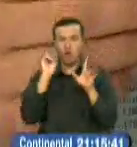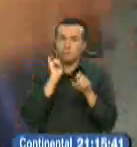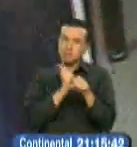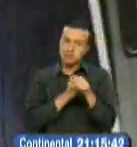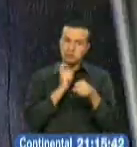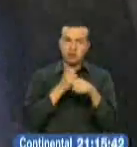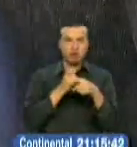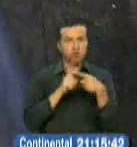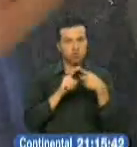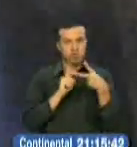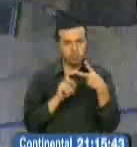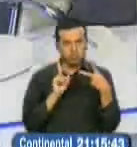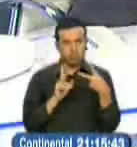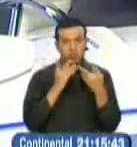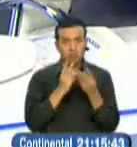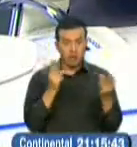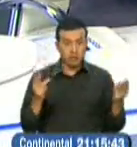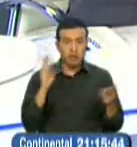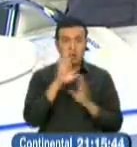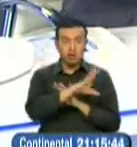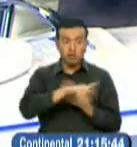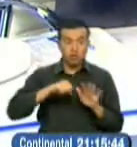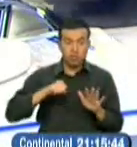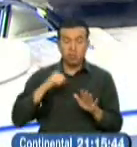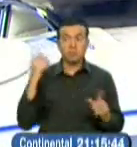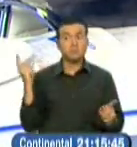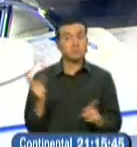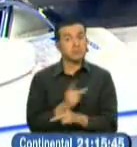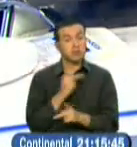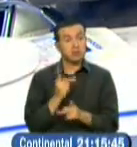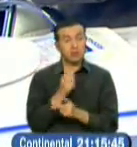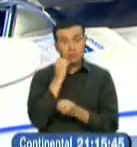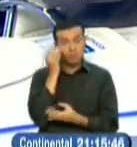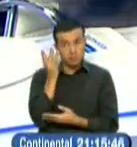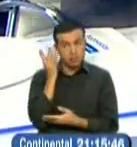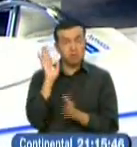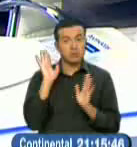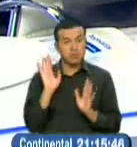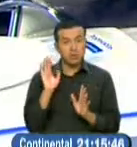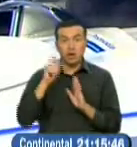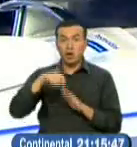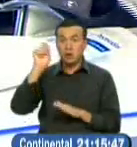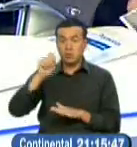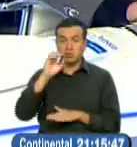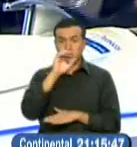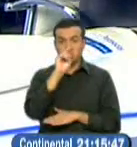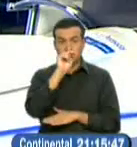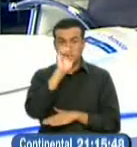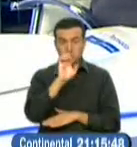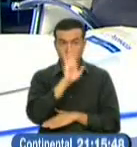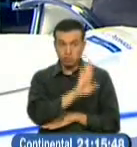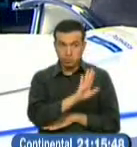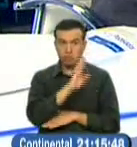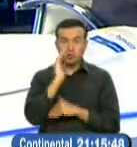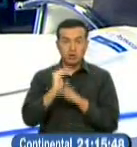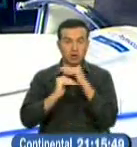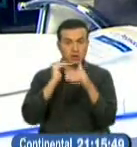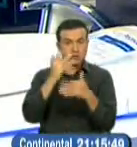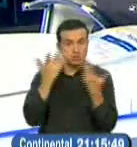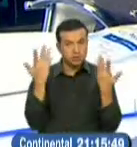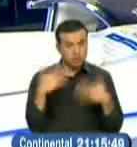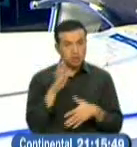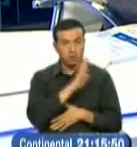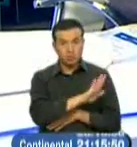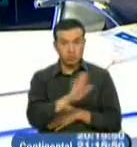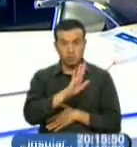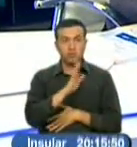también esta sustracción de material electoral, que es un delito electoral, ya serán los abogados del Consejo Nacional Electoral, que en los próximos días